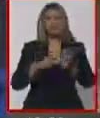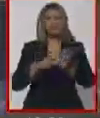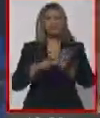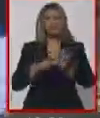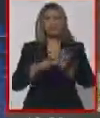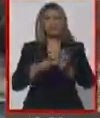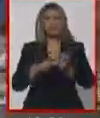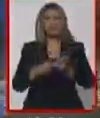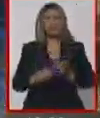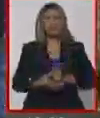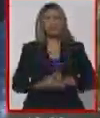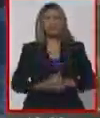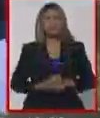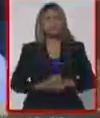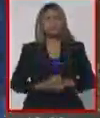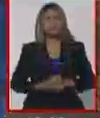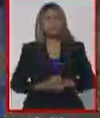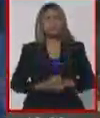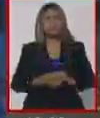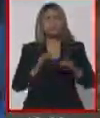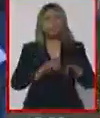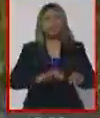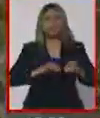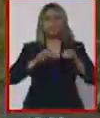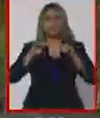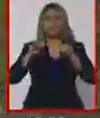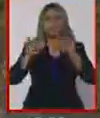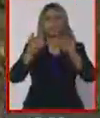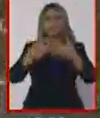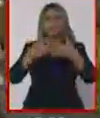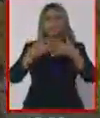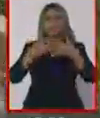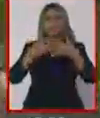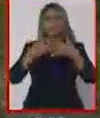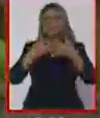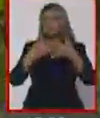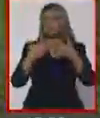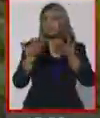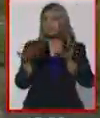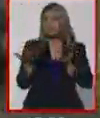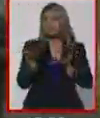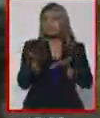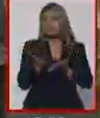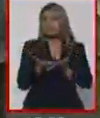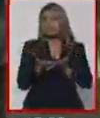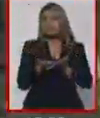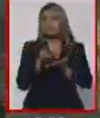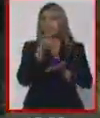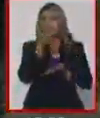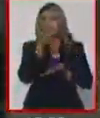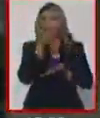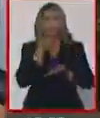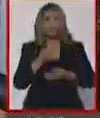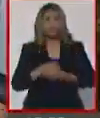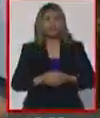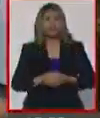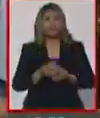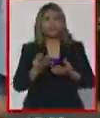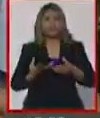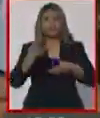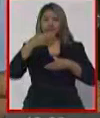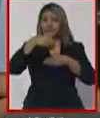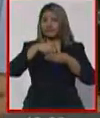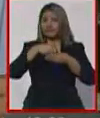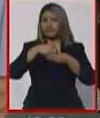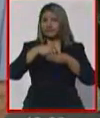hace? Para entender, doctor. Sí, digamos que trasladaban de alguna fábrica de cocaína y lo que hacían, digamos, era